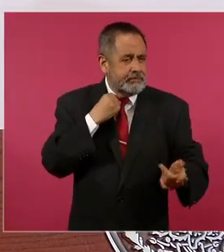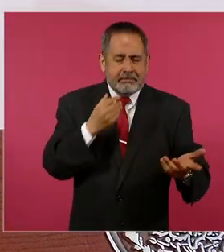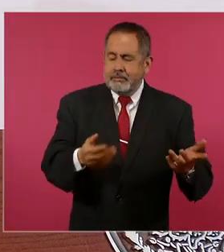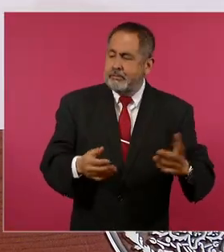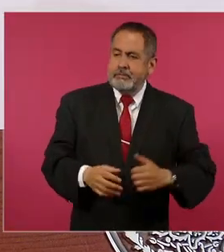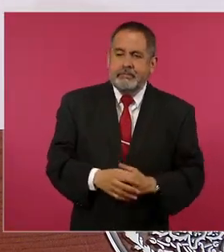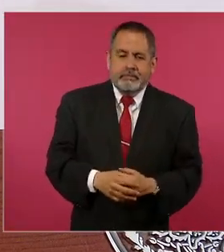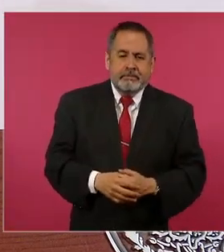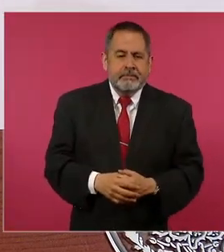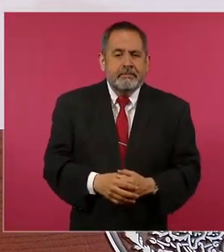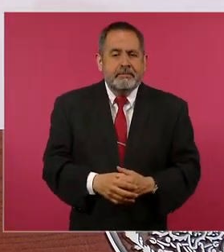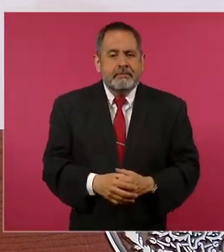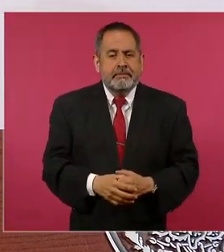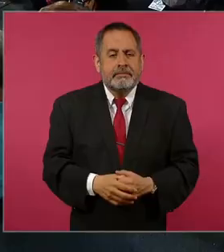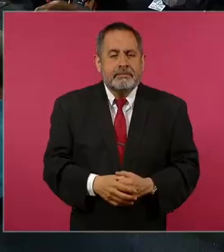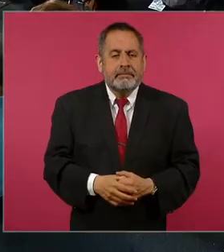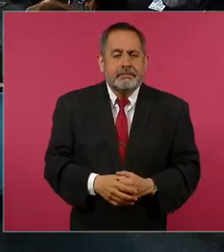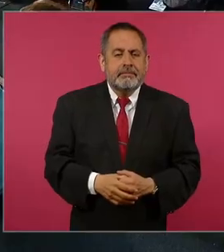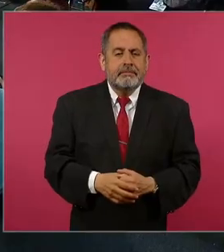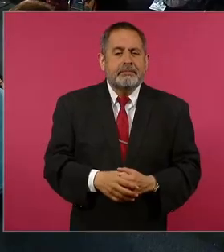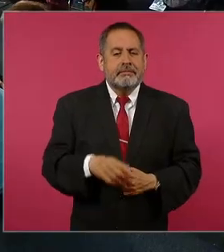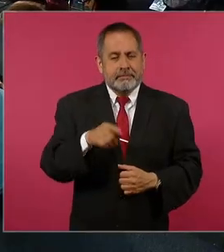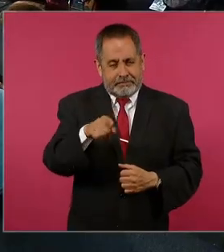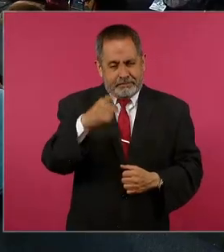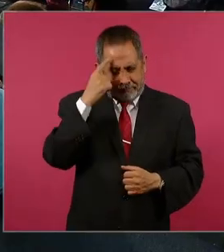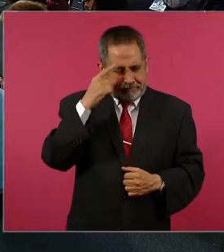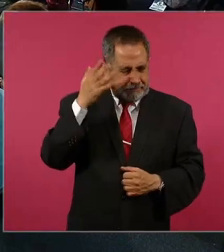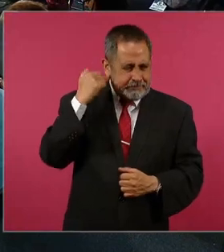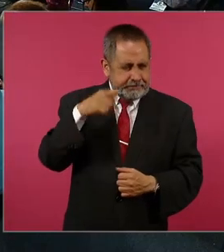Cuando se lleva a cabo el gran